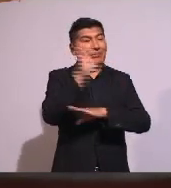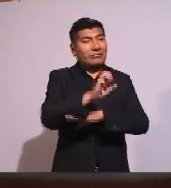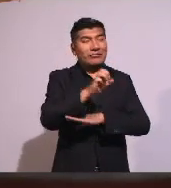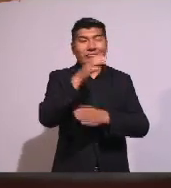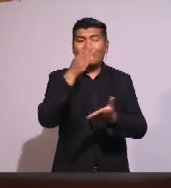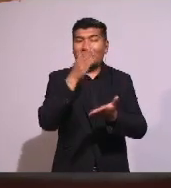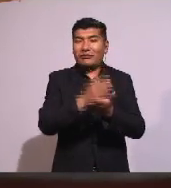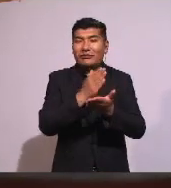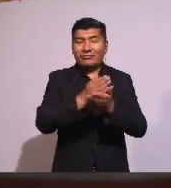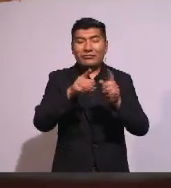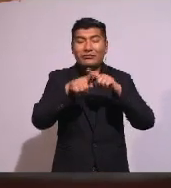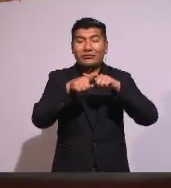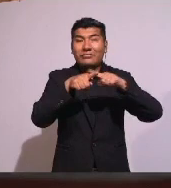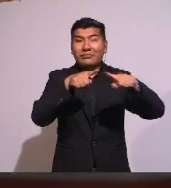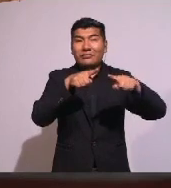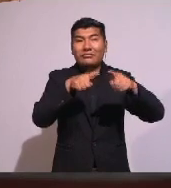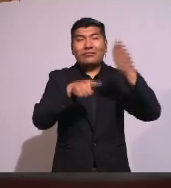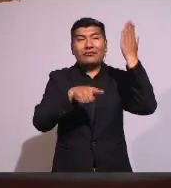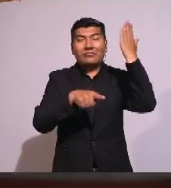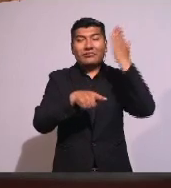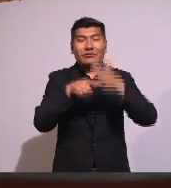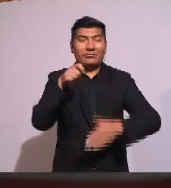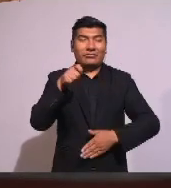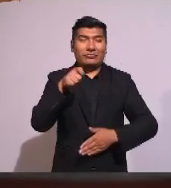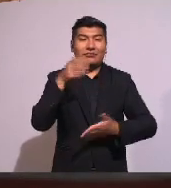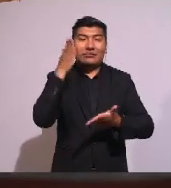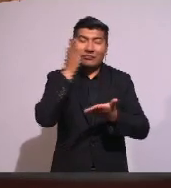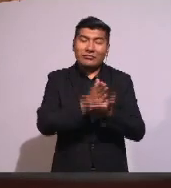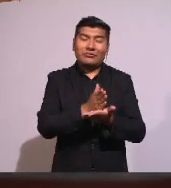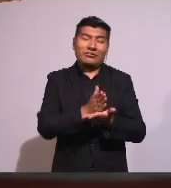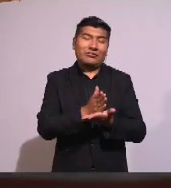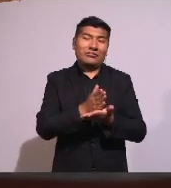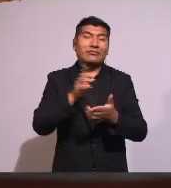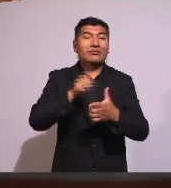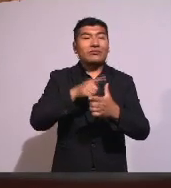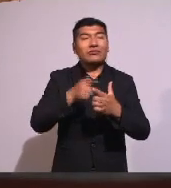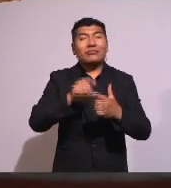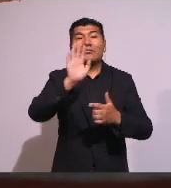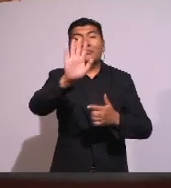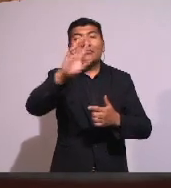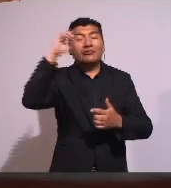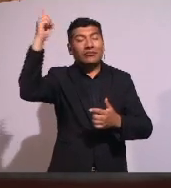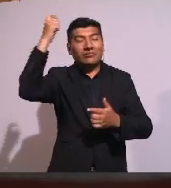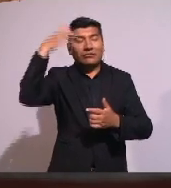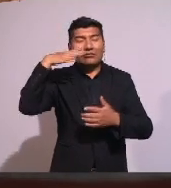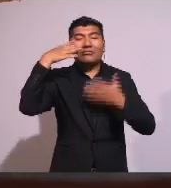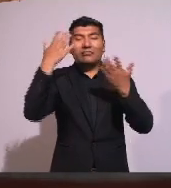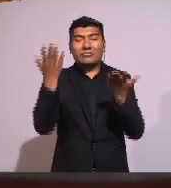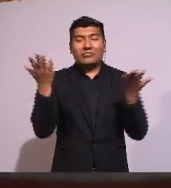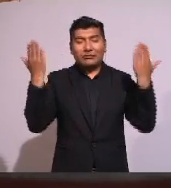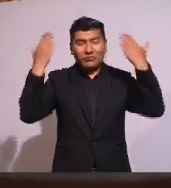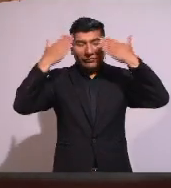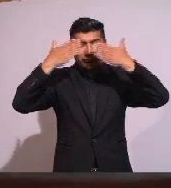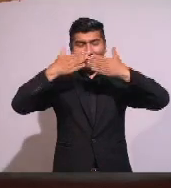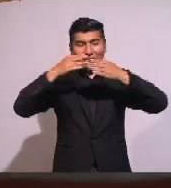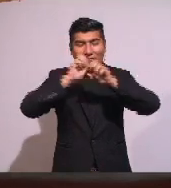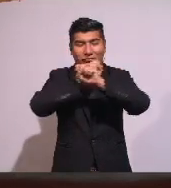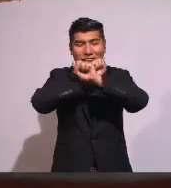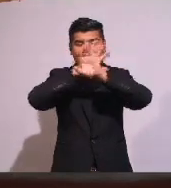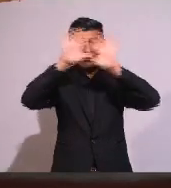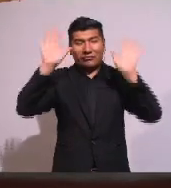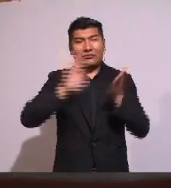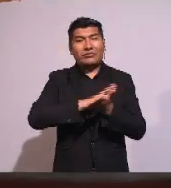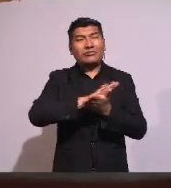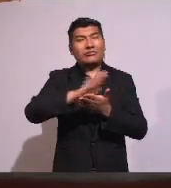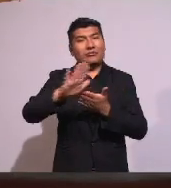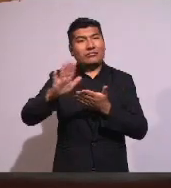tu dedo señalador, entonces brillará tu luz en la oscuridad.